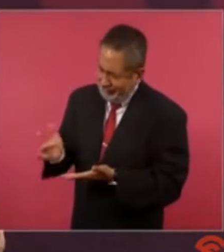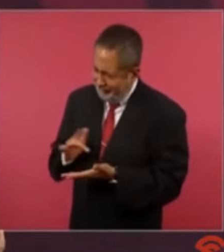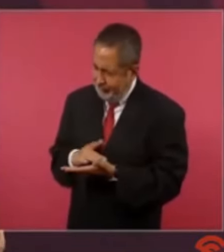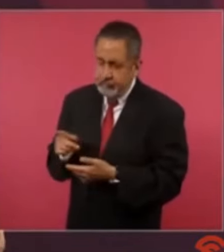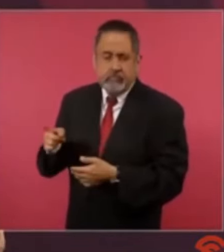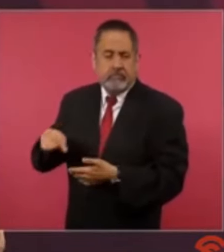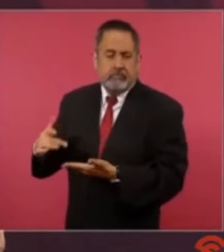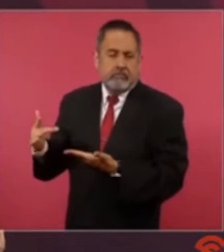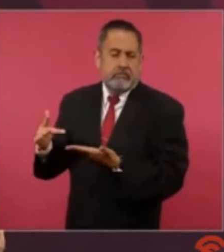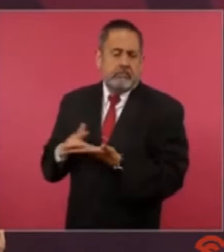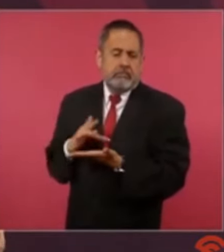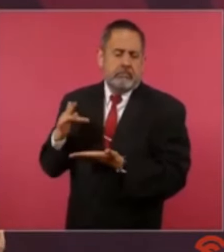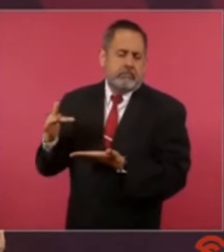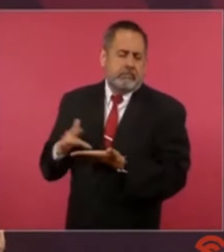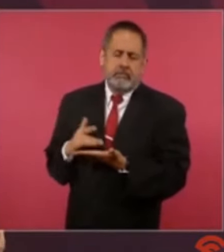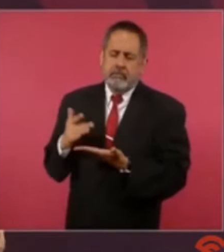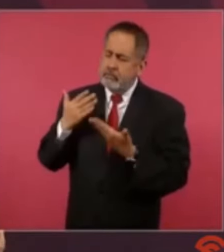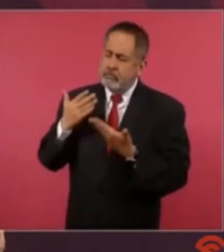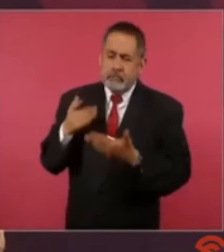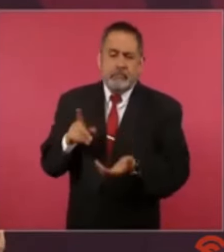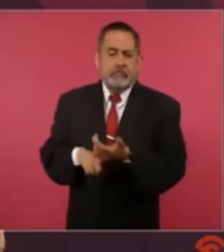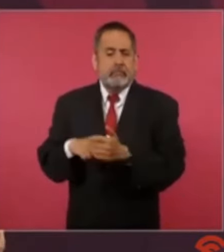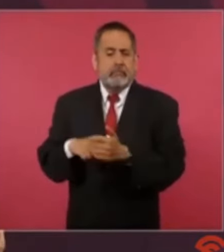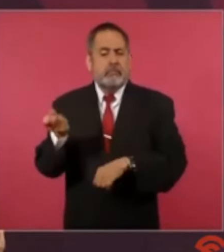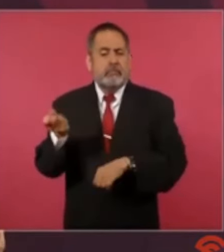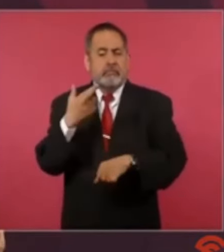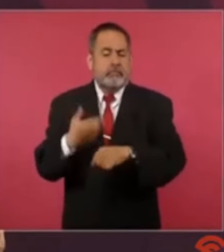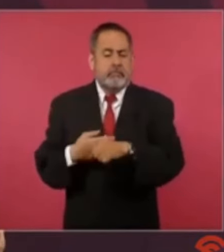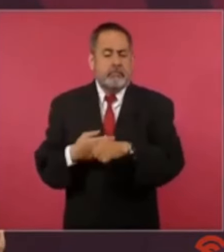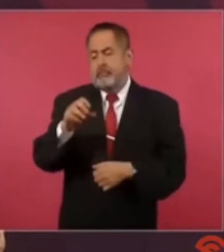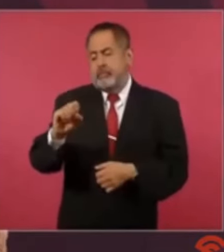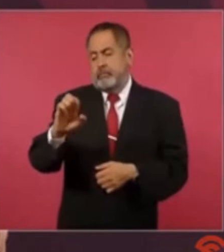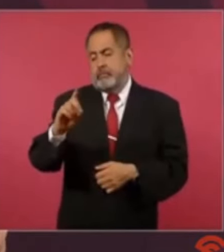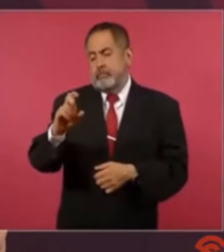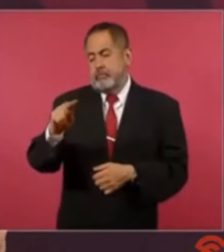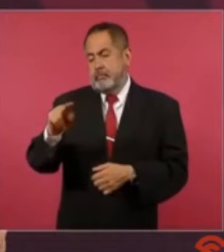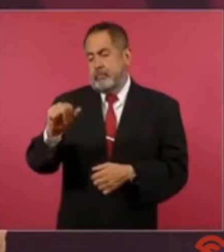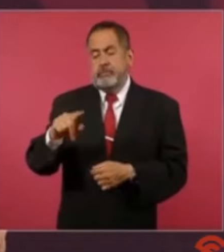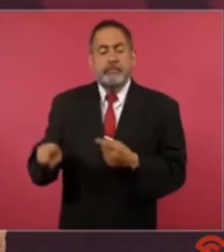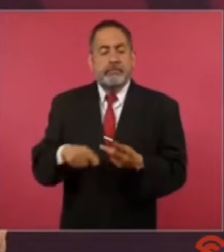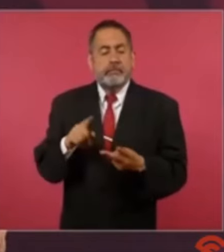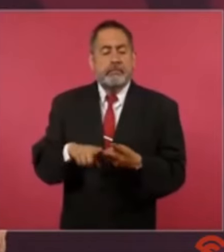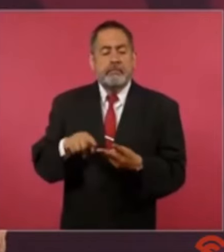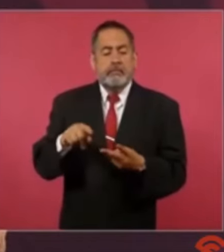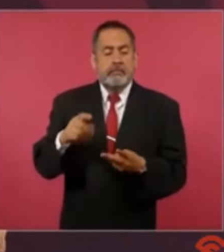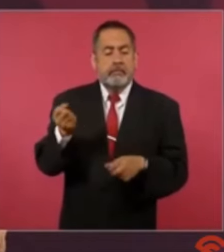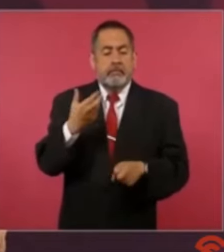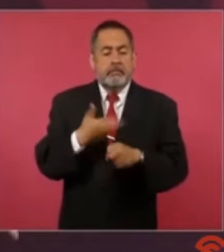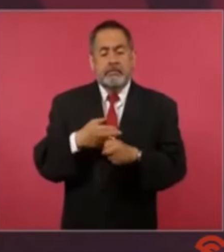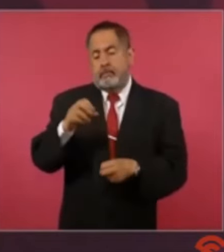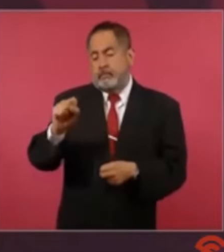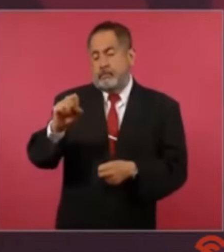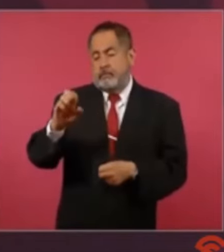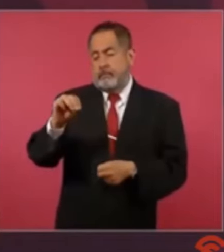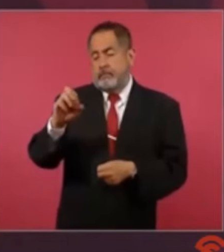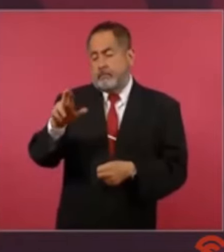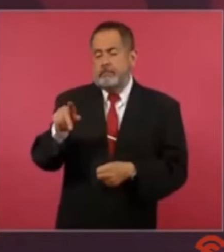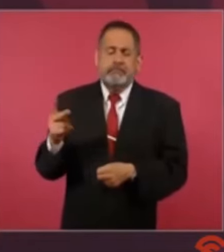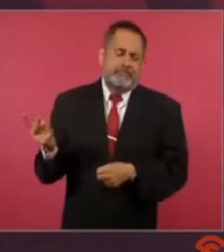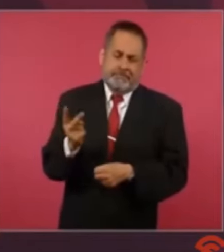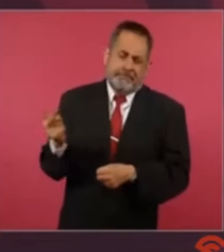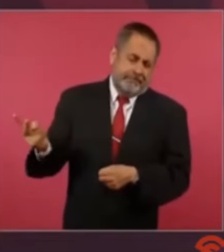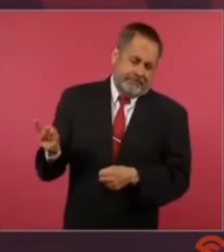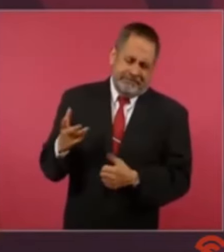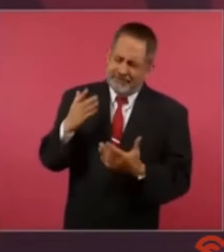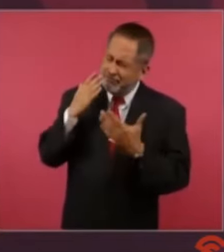apoyo de la Secretaría de la Defensa, el apoyo de la Secretaría de Marina. Ha sido